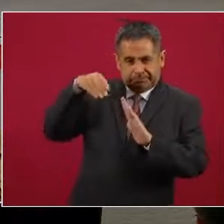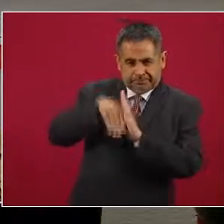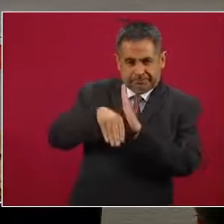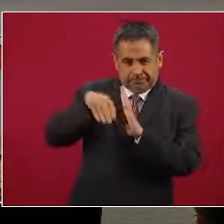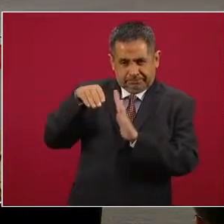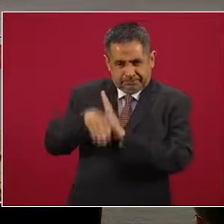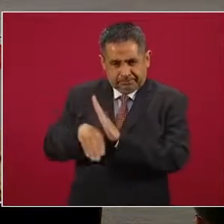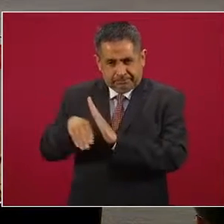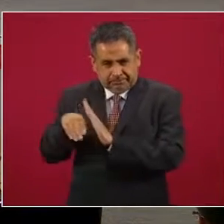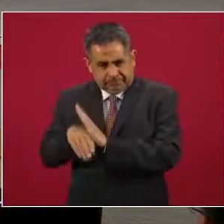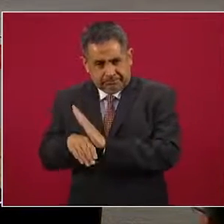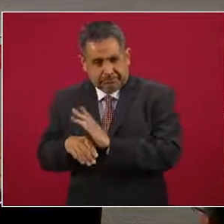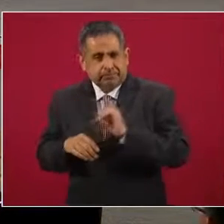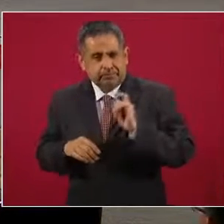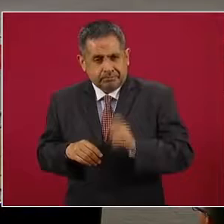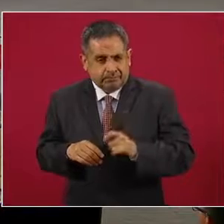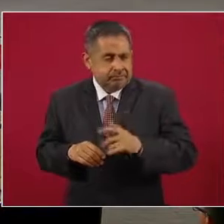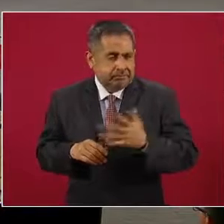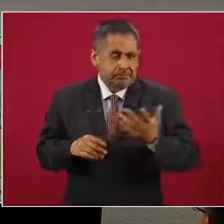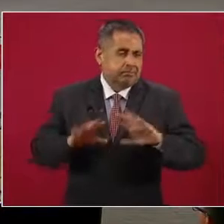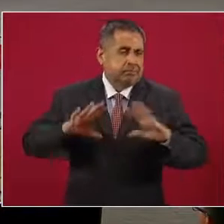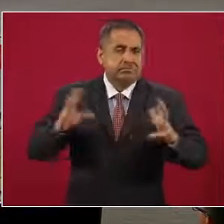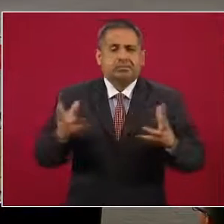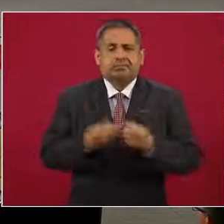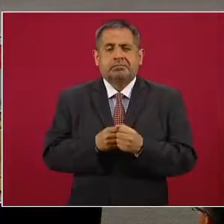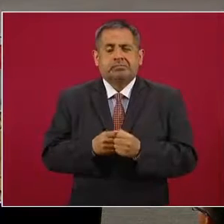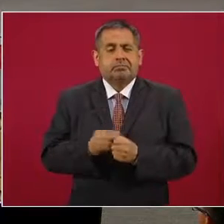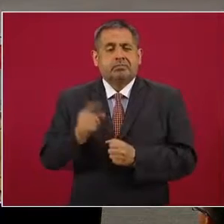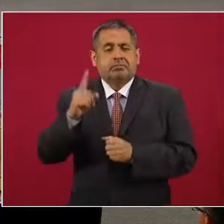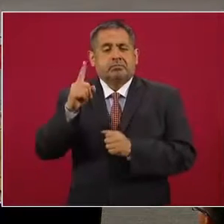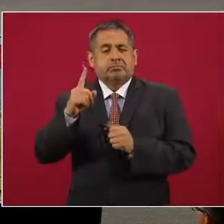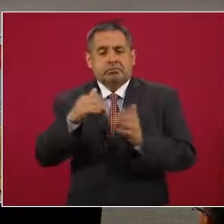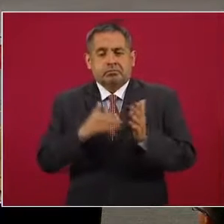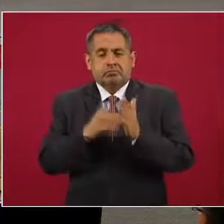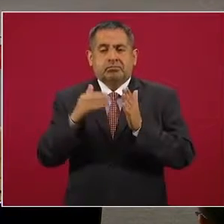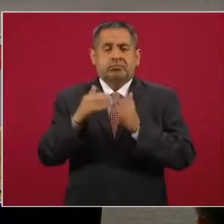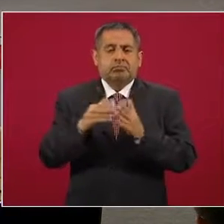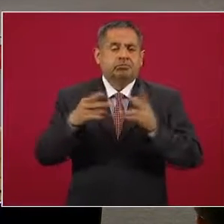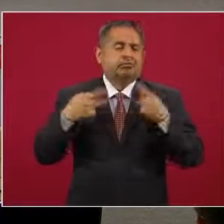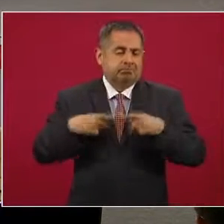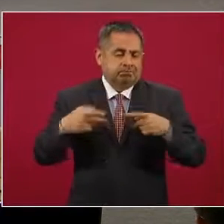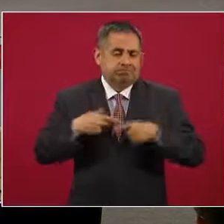significó cerca de 1 millón de empleos perdidos.